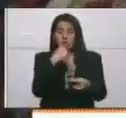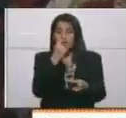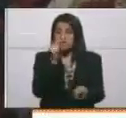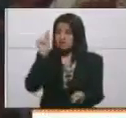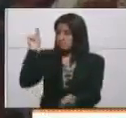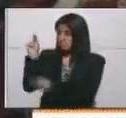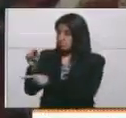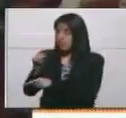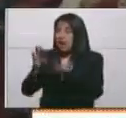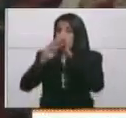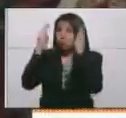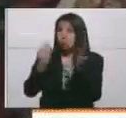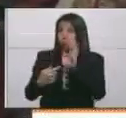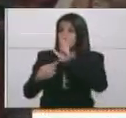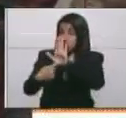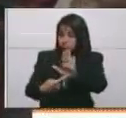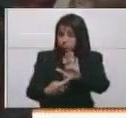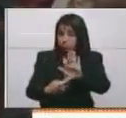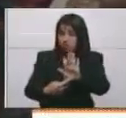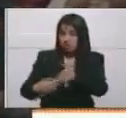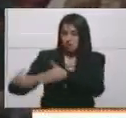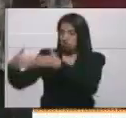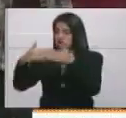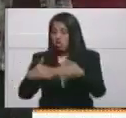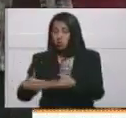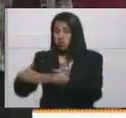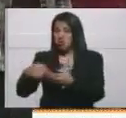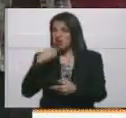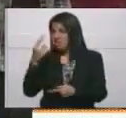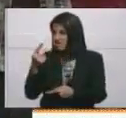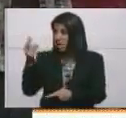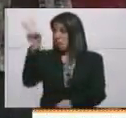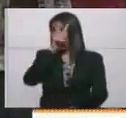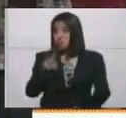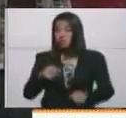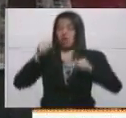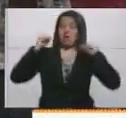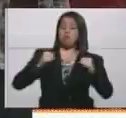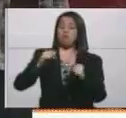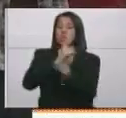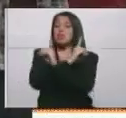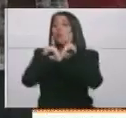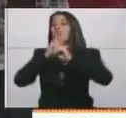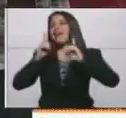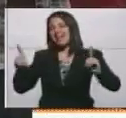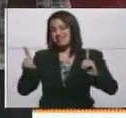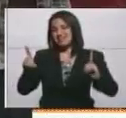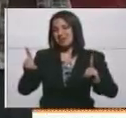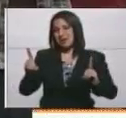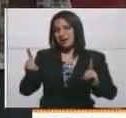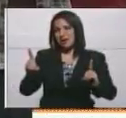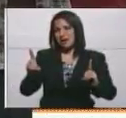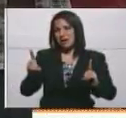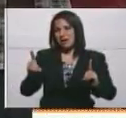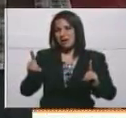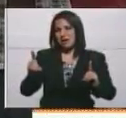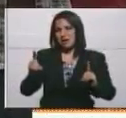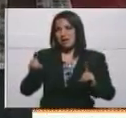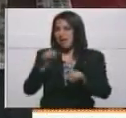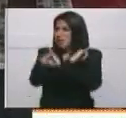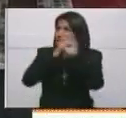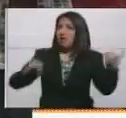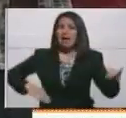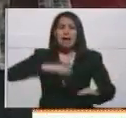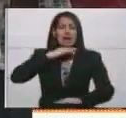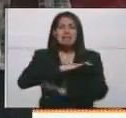al mundo y al imperialismo: Venezuela, que está plantada con su democracia, basta de agresiones, basta